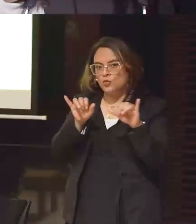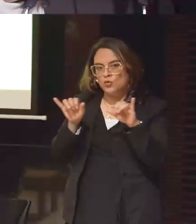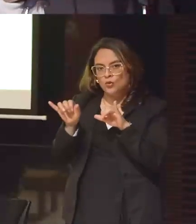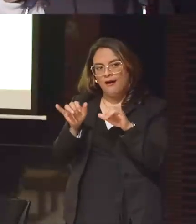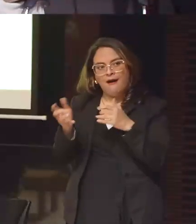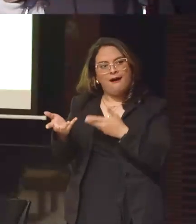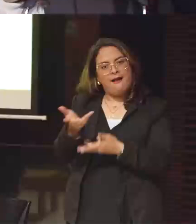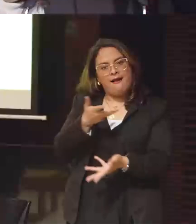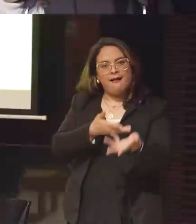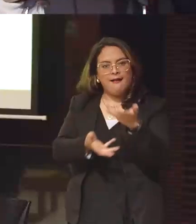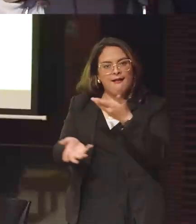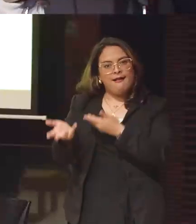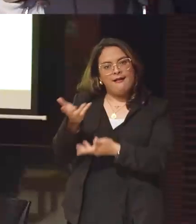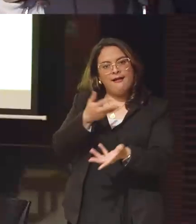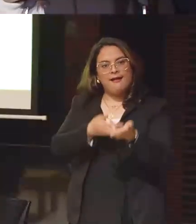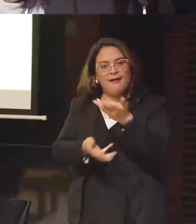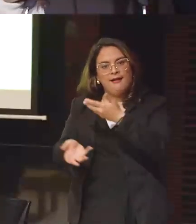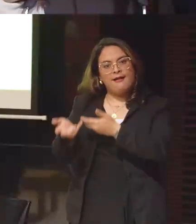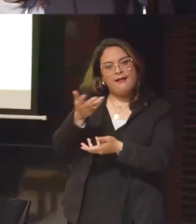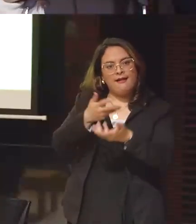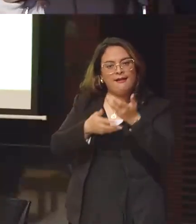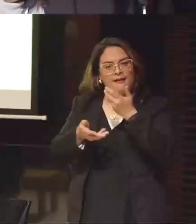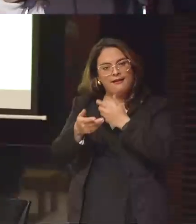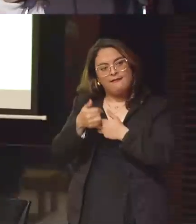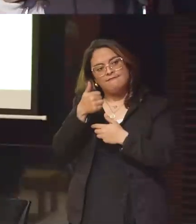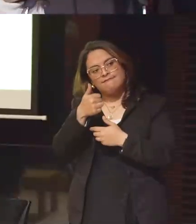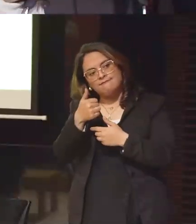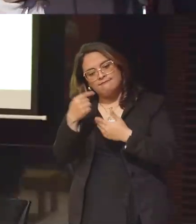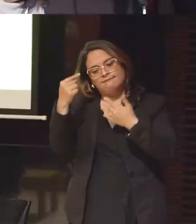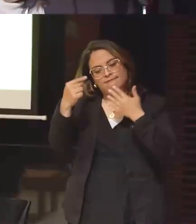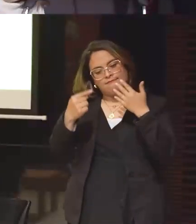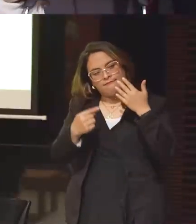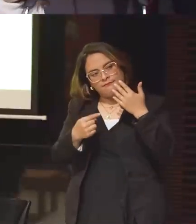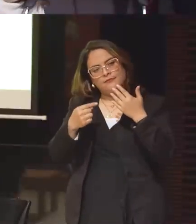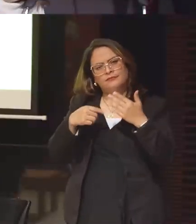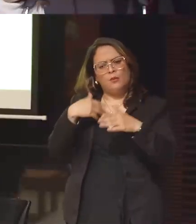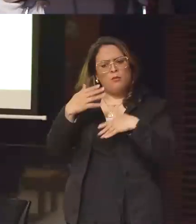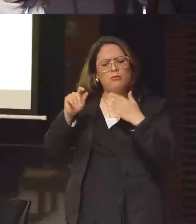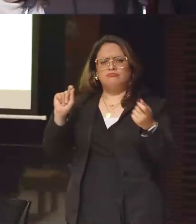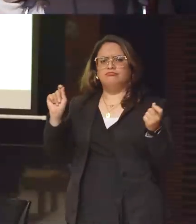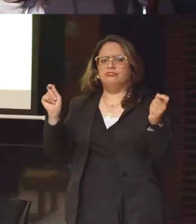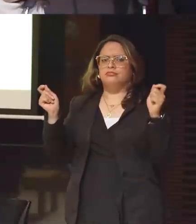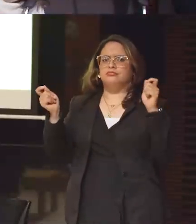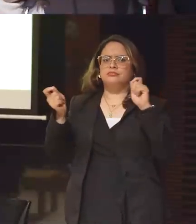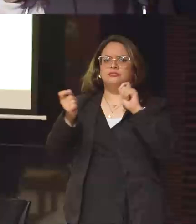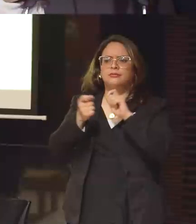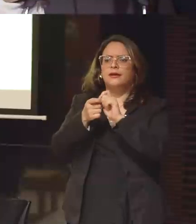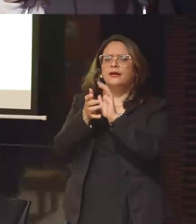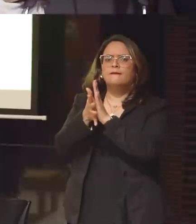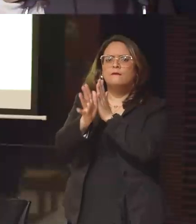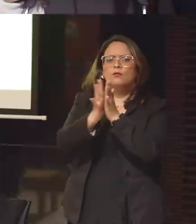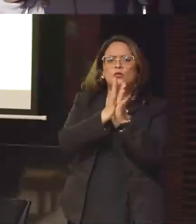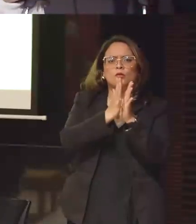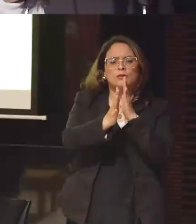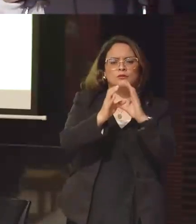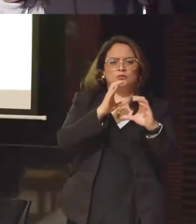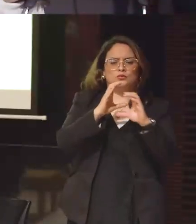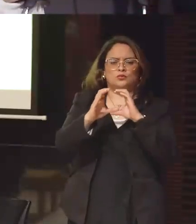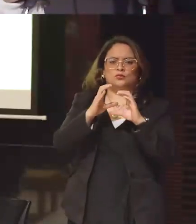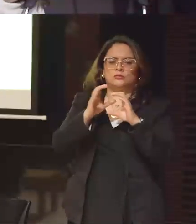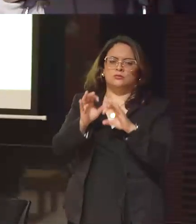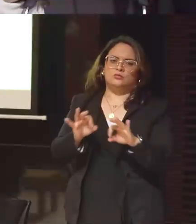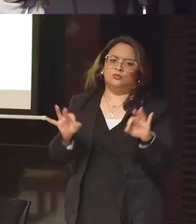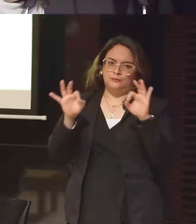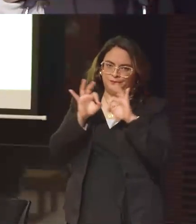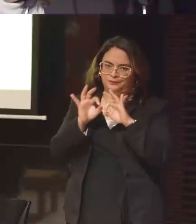y a reproducir esta información de no vean, no están así, las cosas cambian. El manejo de la información y la comunicación es clave.